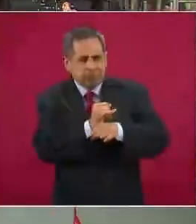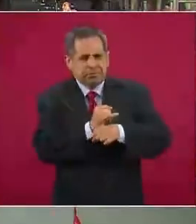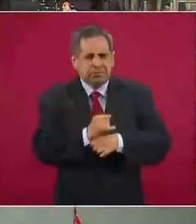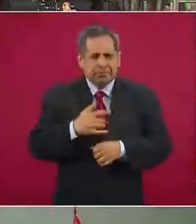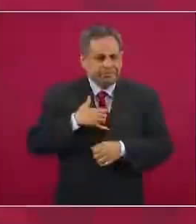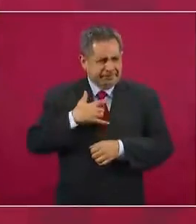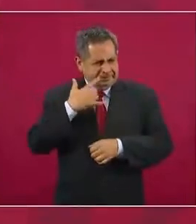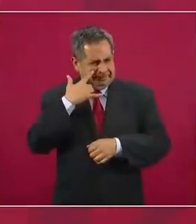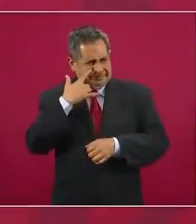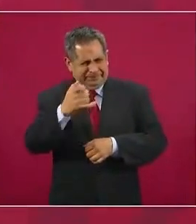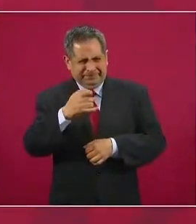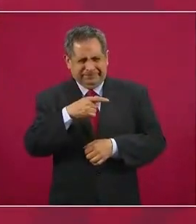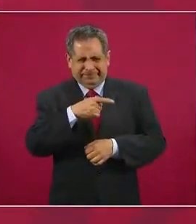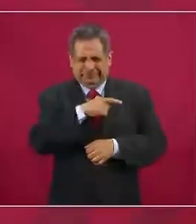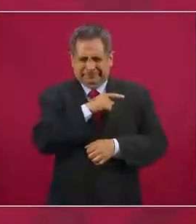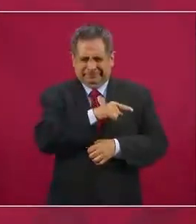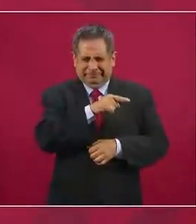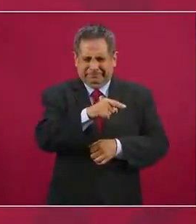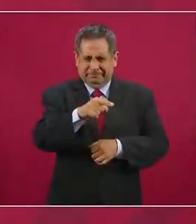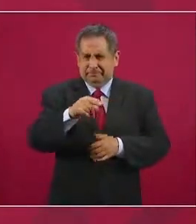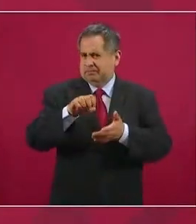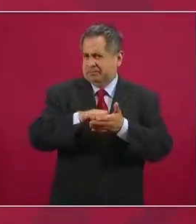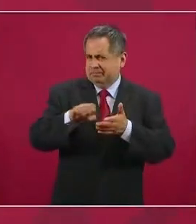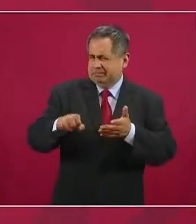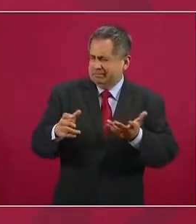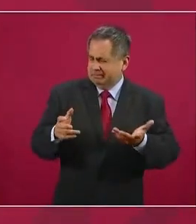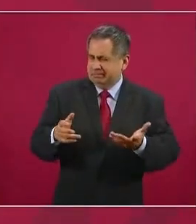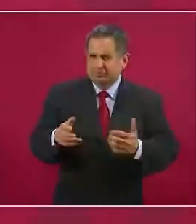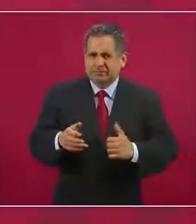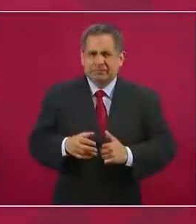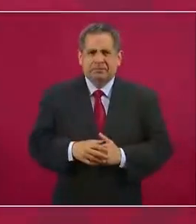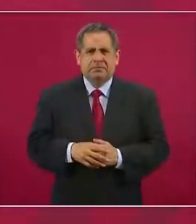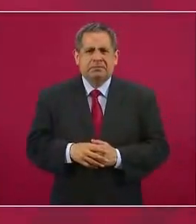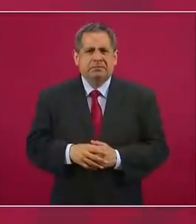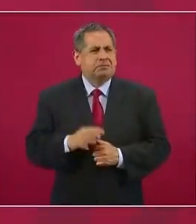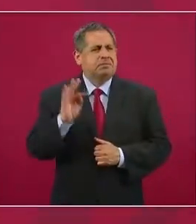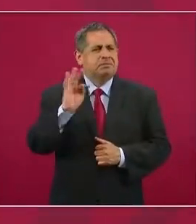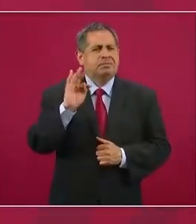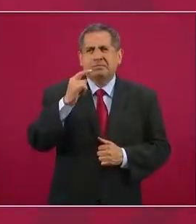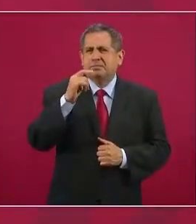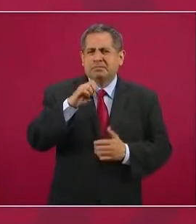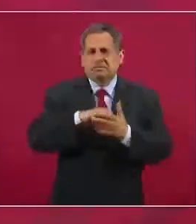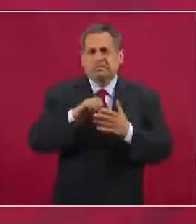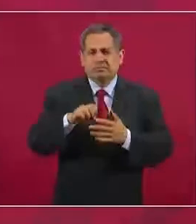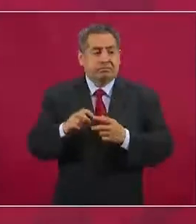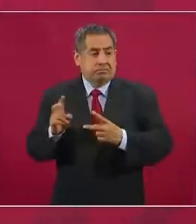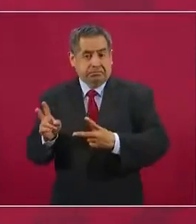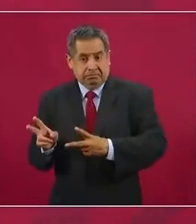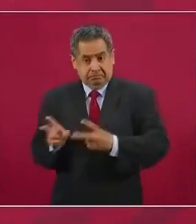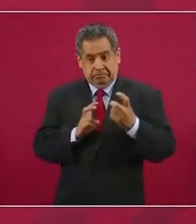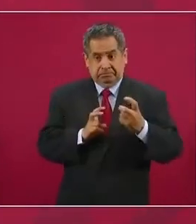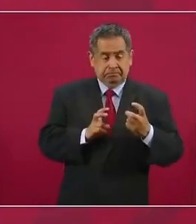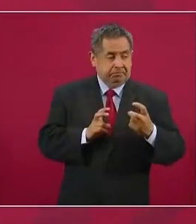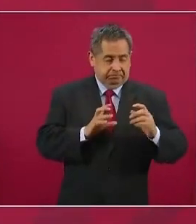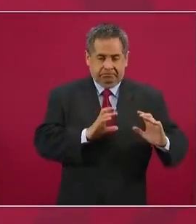extrañas, muy raras. Por ejemplo, se llevó a cabo el robo y